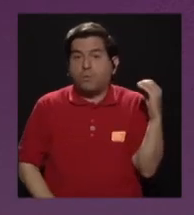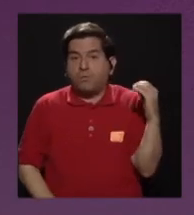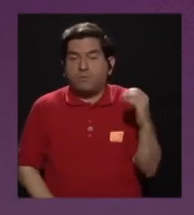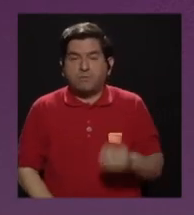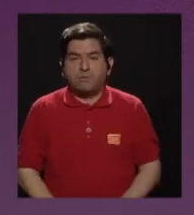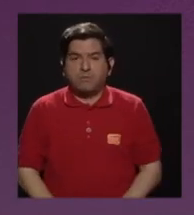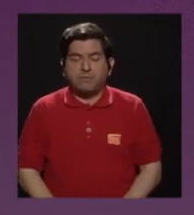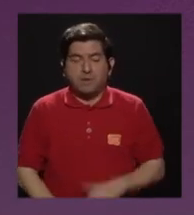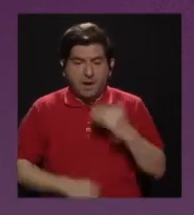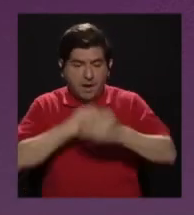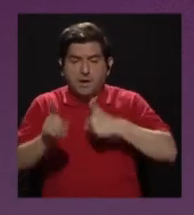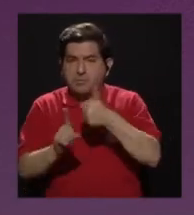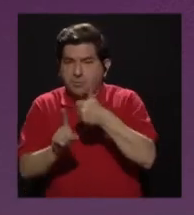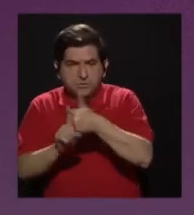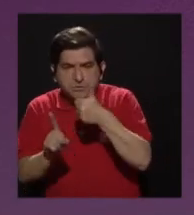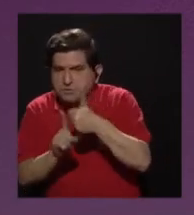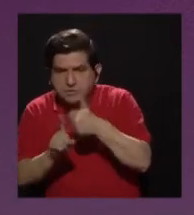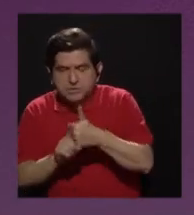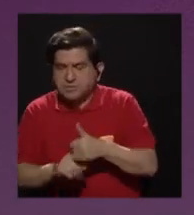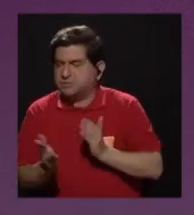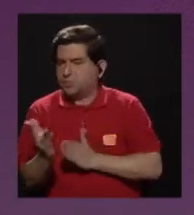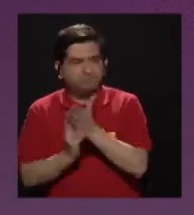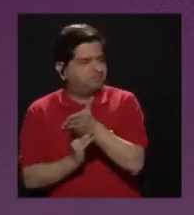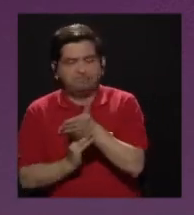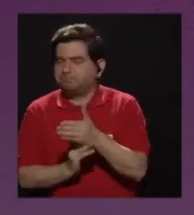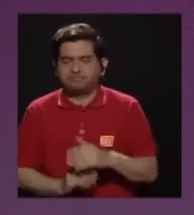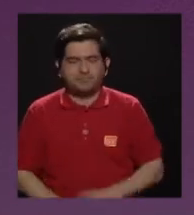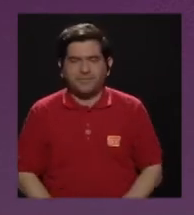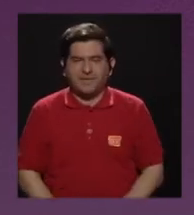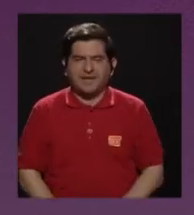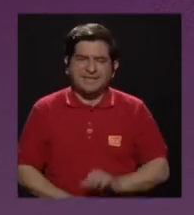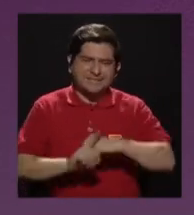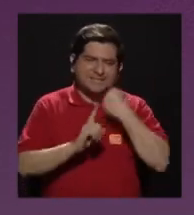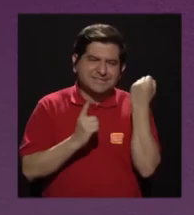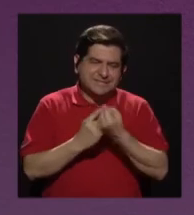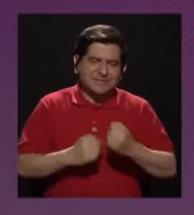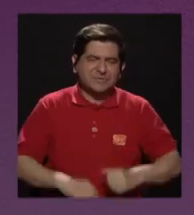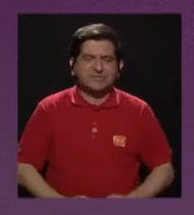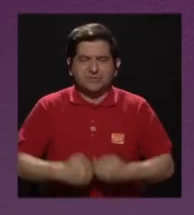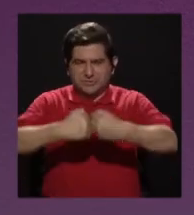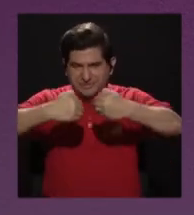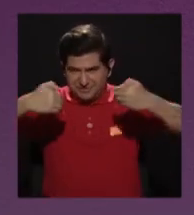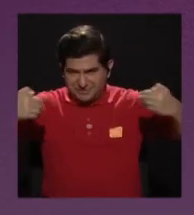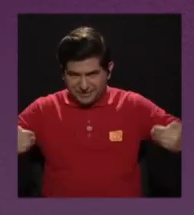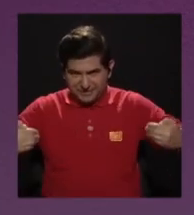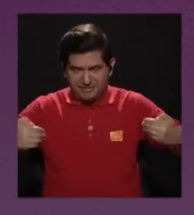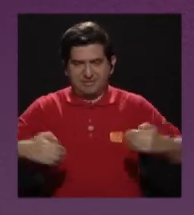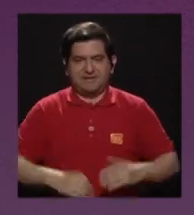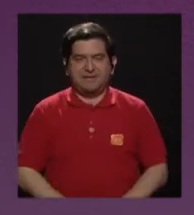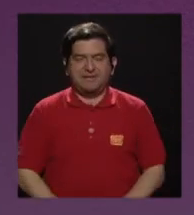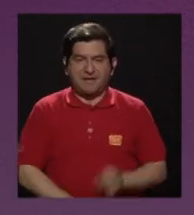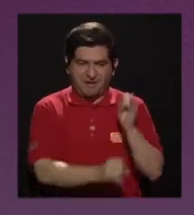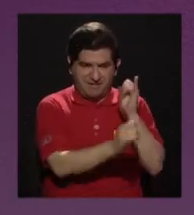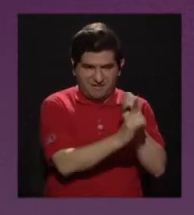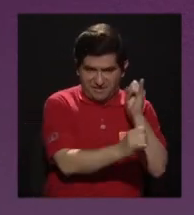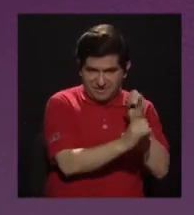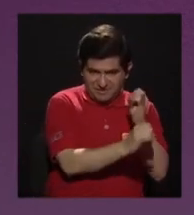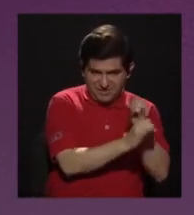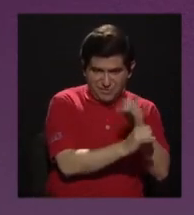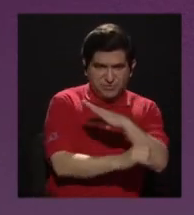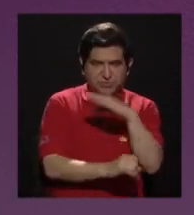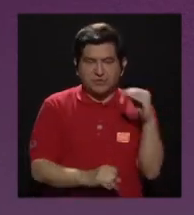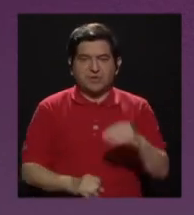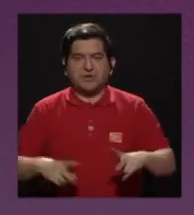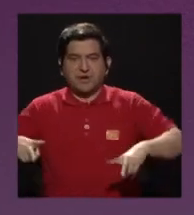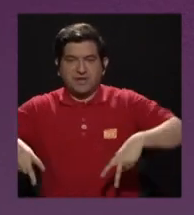al trámite en sí. Entonces, hay una distancia considerable entre la institucionalidad y